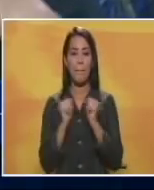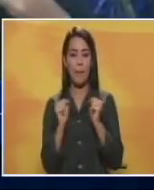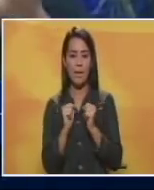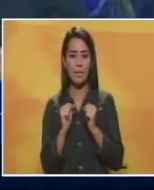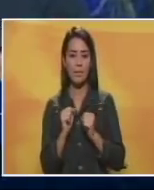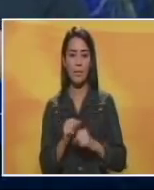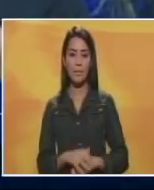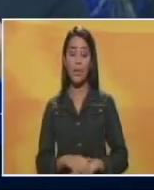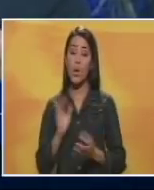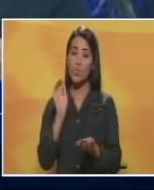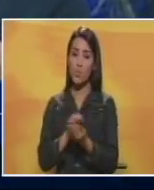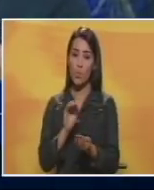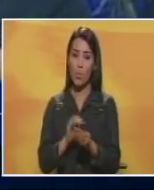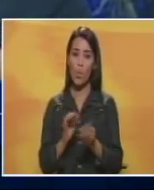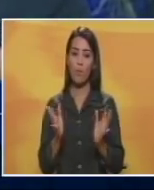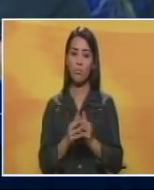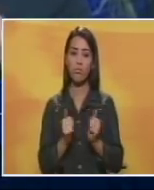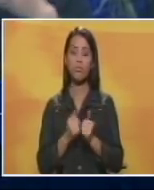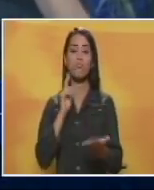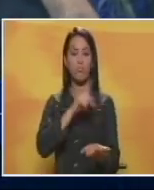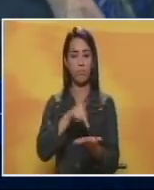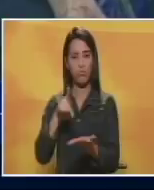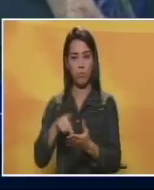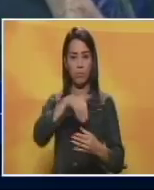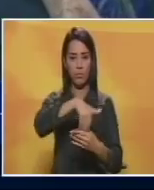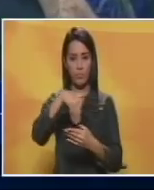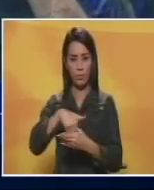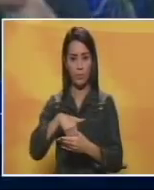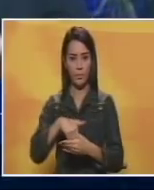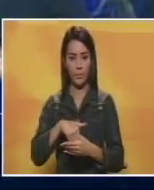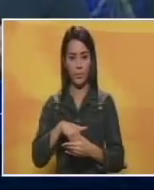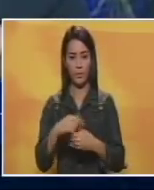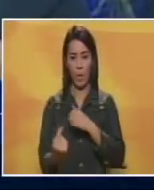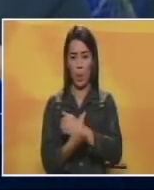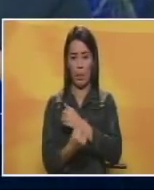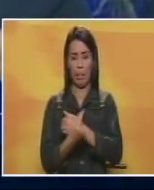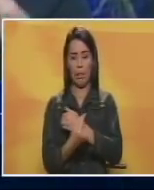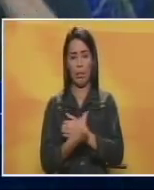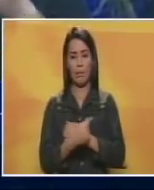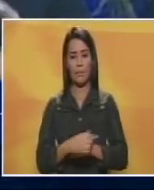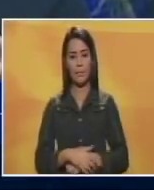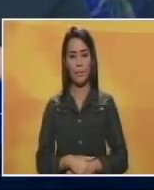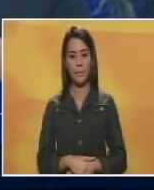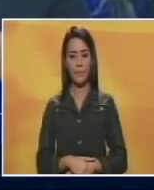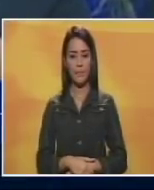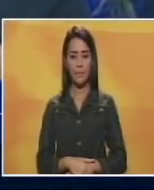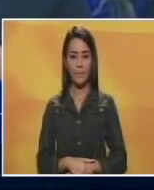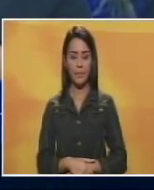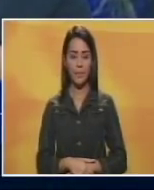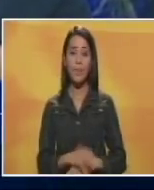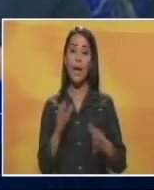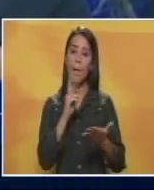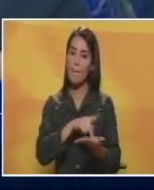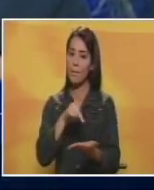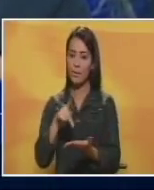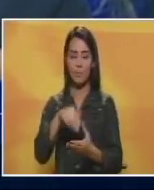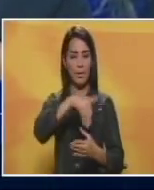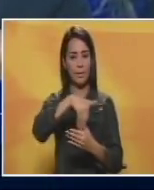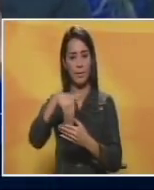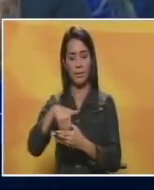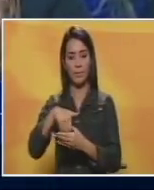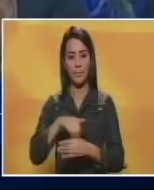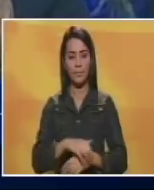Anzoátegui, que estaban dispuestos a participar en esas elecciones, pues fueron agredidos, fueron conminados a no participar en el evento